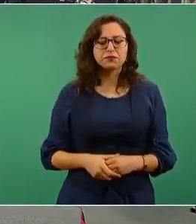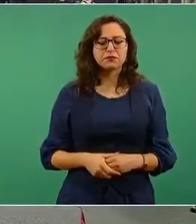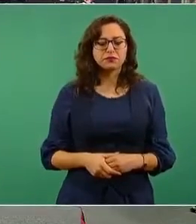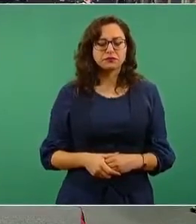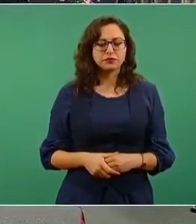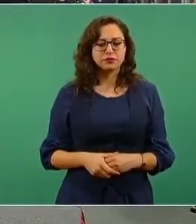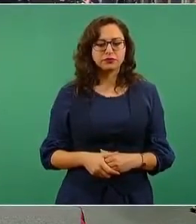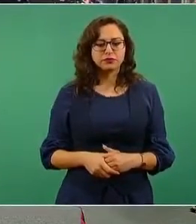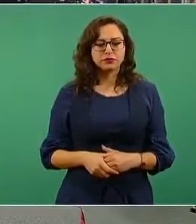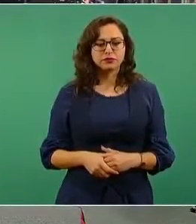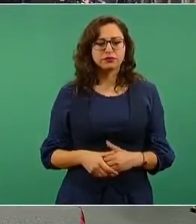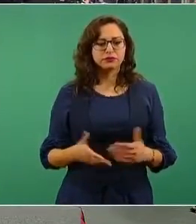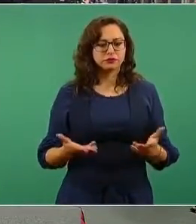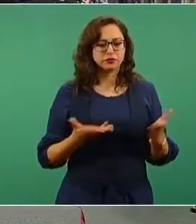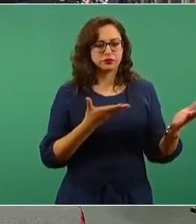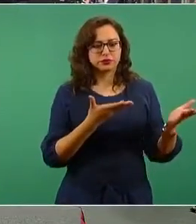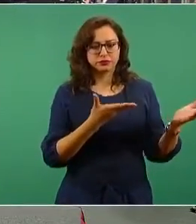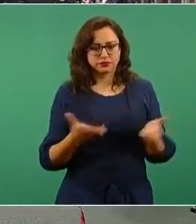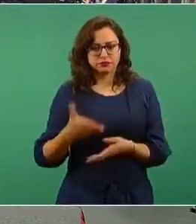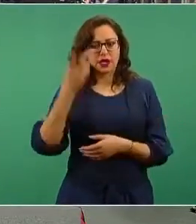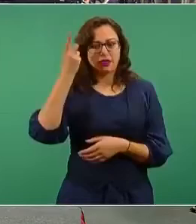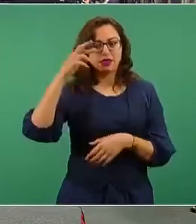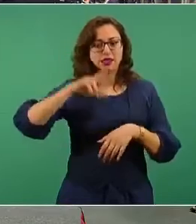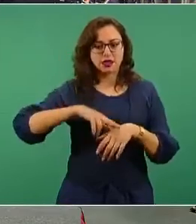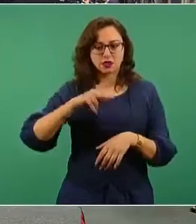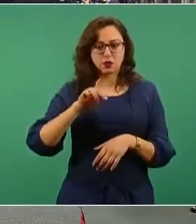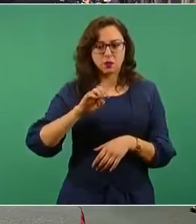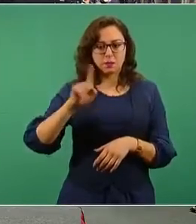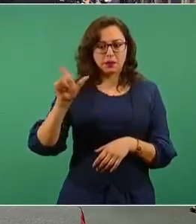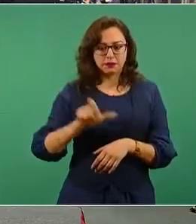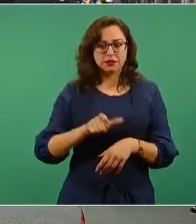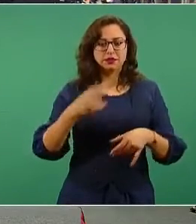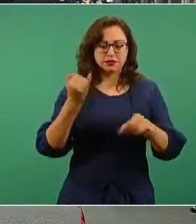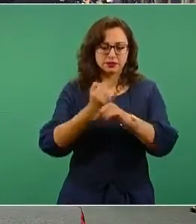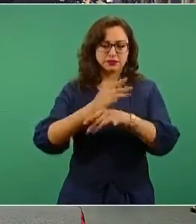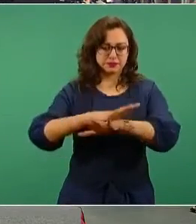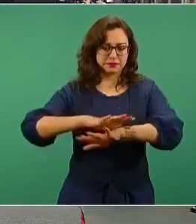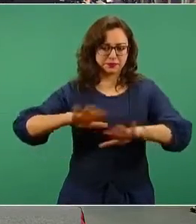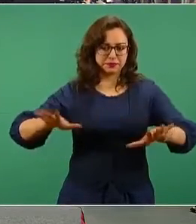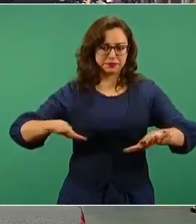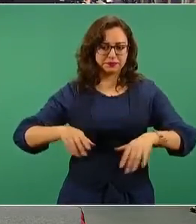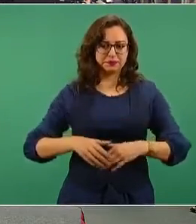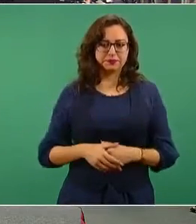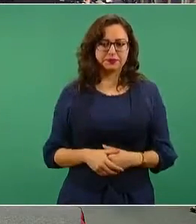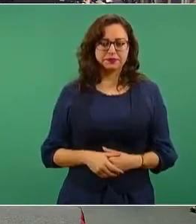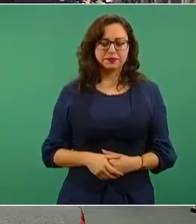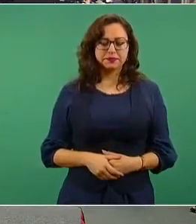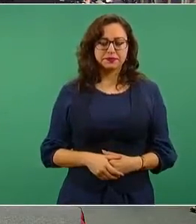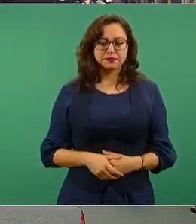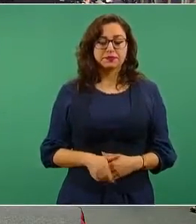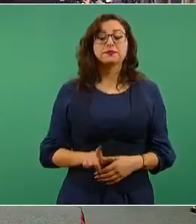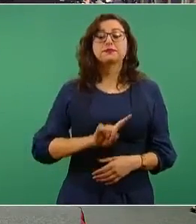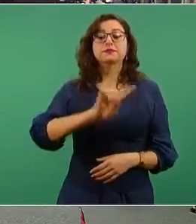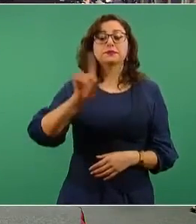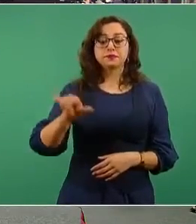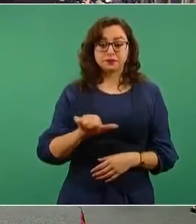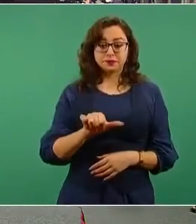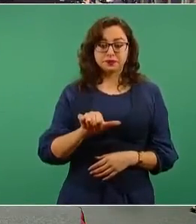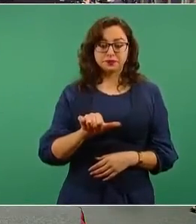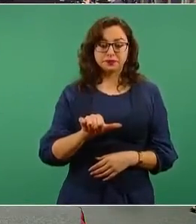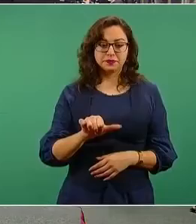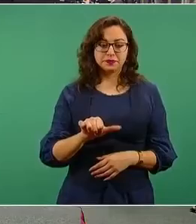Entonces, el director de Pemex les va a informar sobre este asunto. Y luego